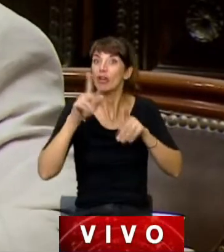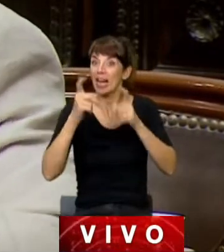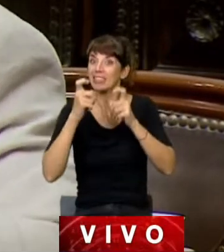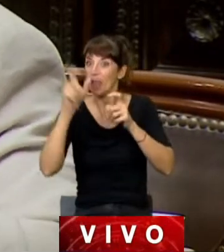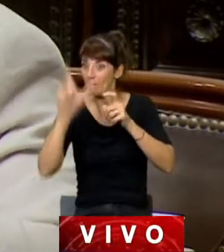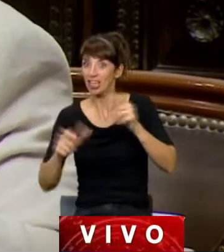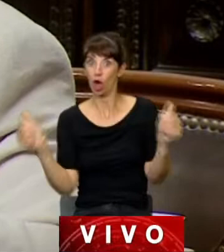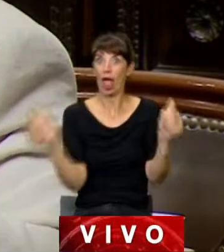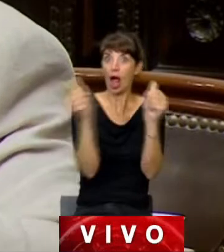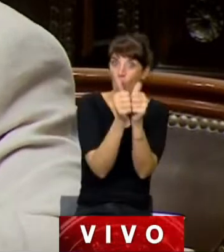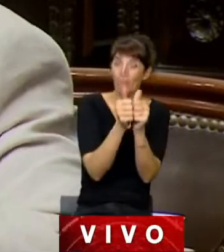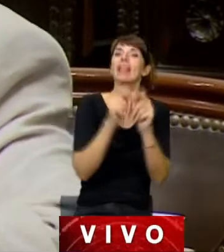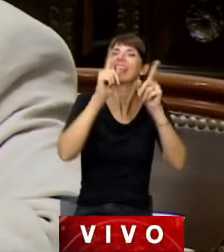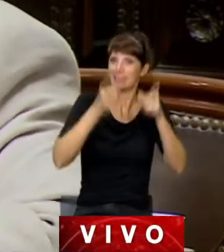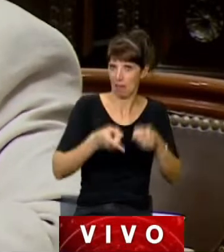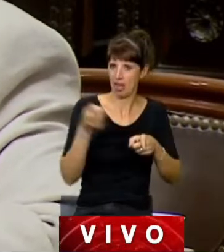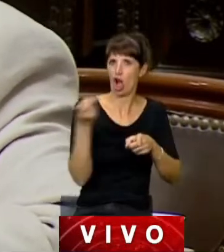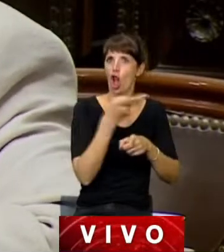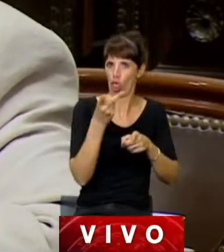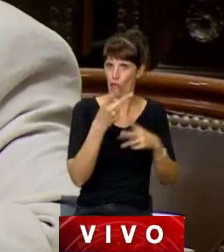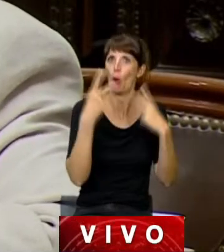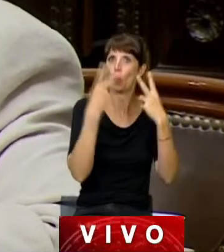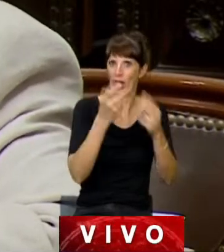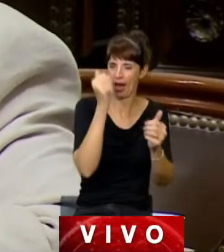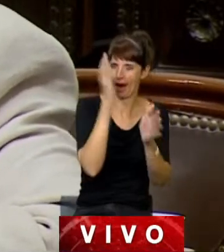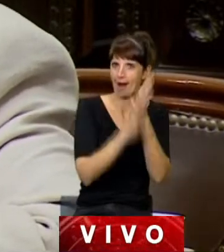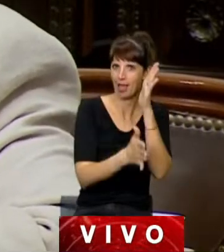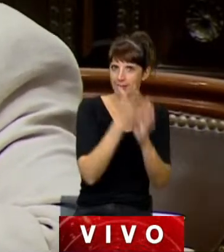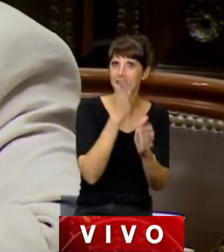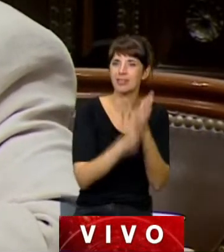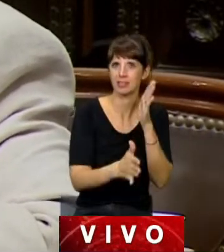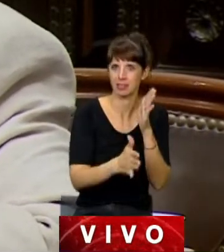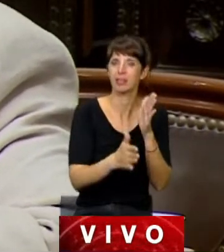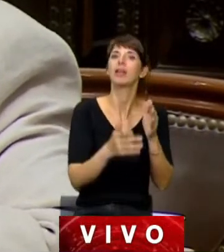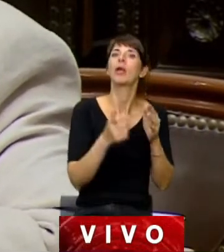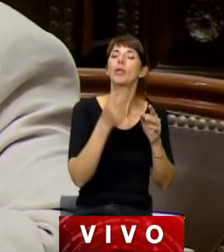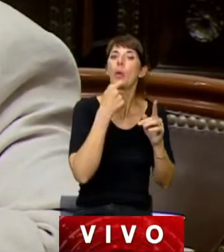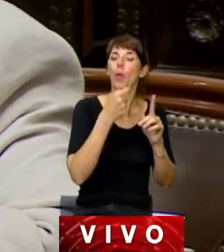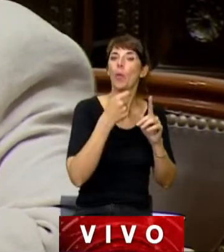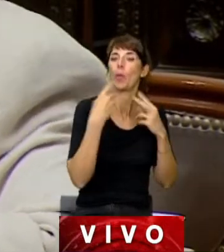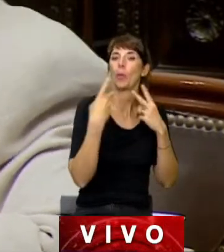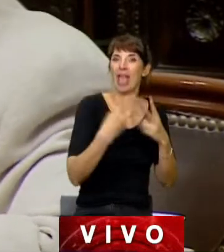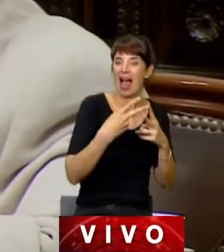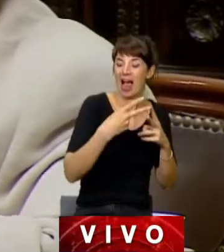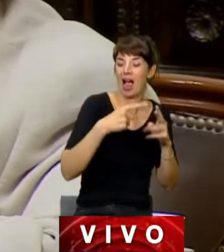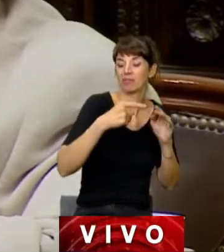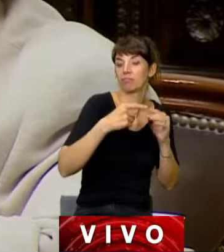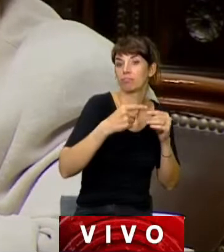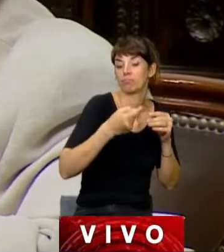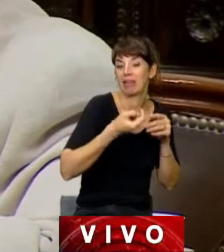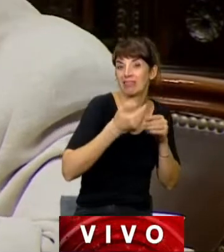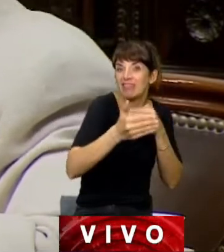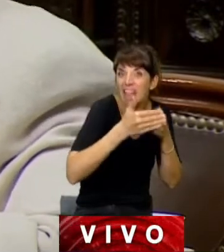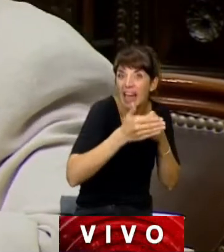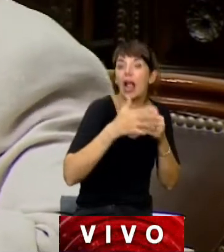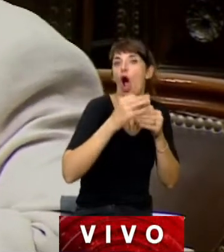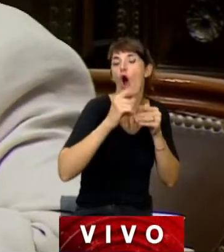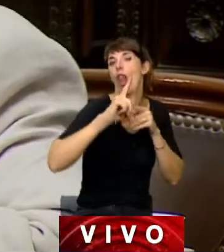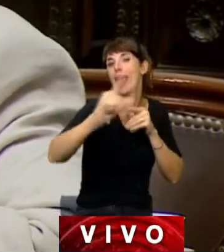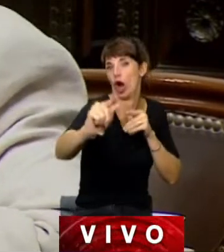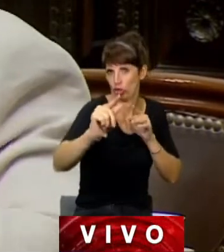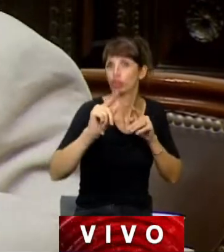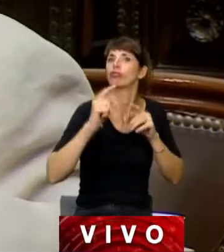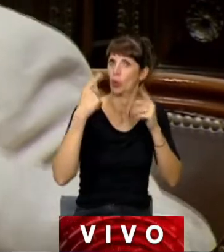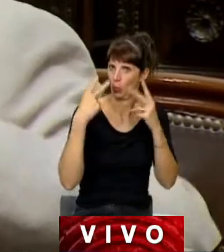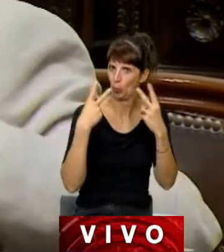acompañamiento, también lo es para quien debe ser su acompañante en viajes de corta, media o larga distancia. También en el